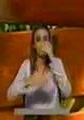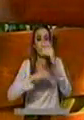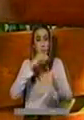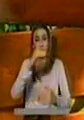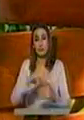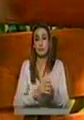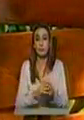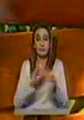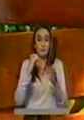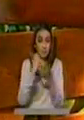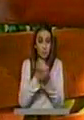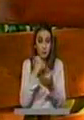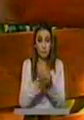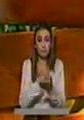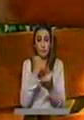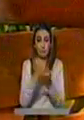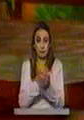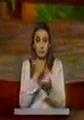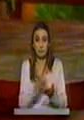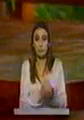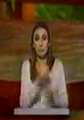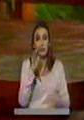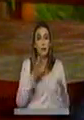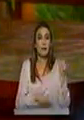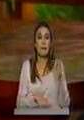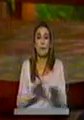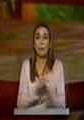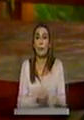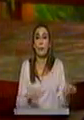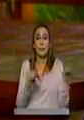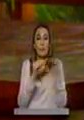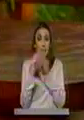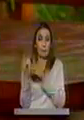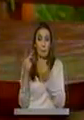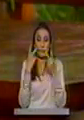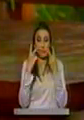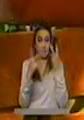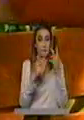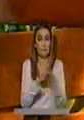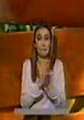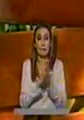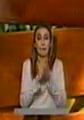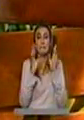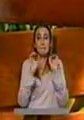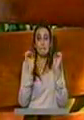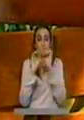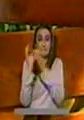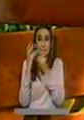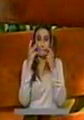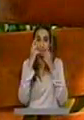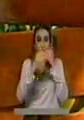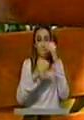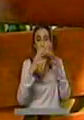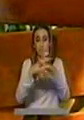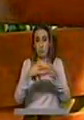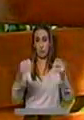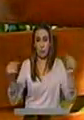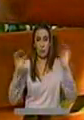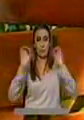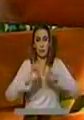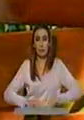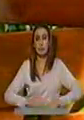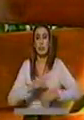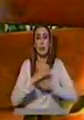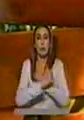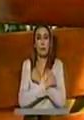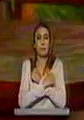para el sector privado que debe ofrecer infraestructura de calidad, lo que hablábamos hace poco, con buen servicio de calidad, con calidez